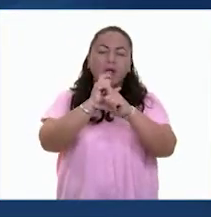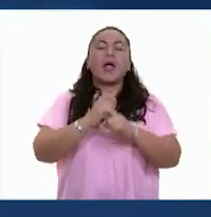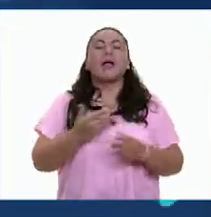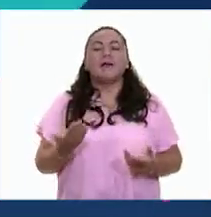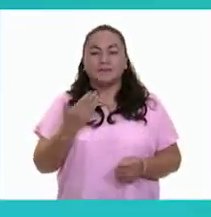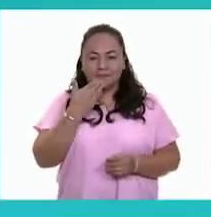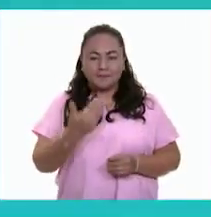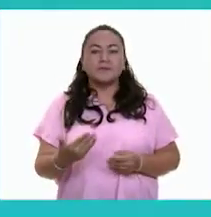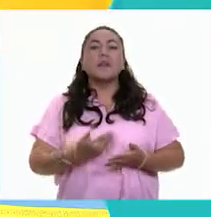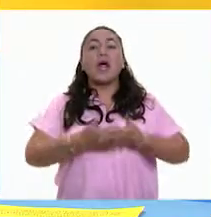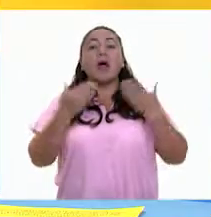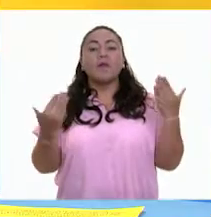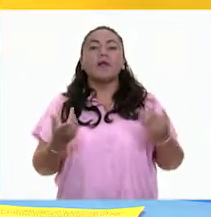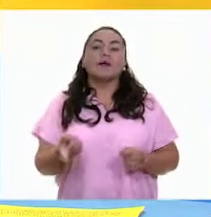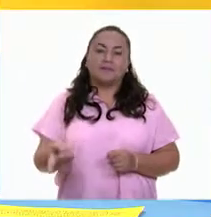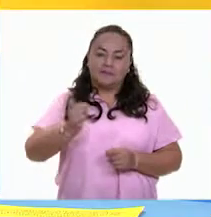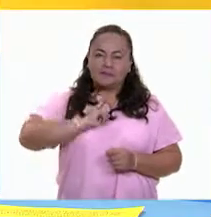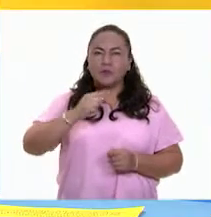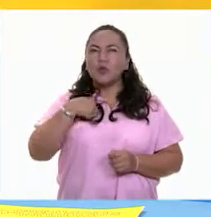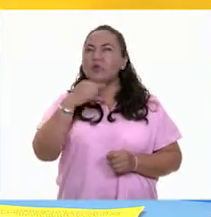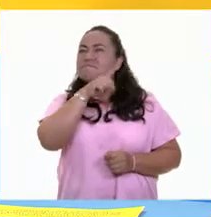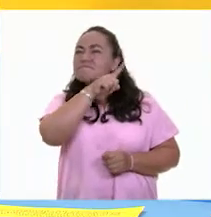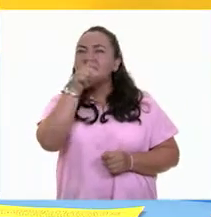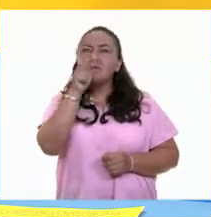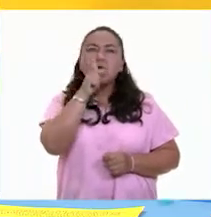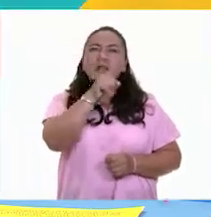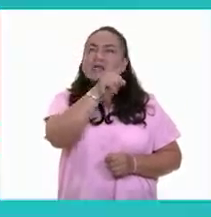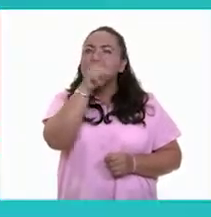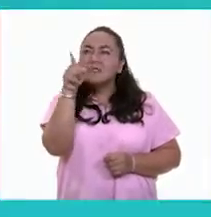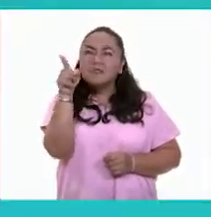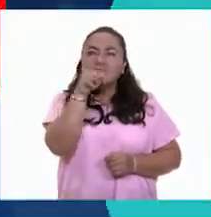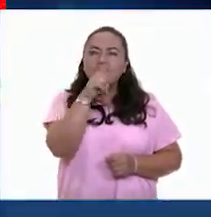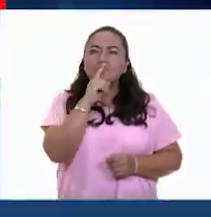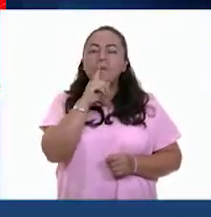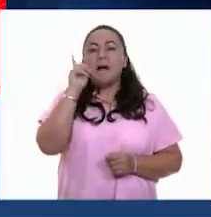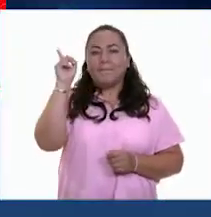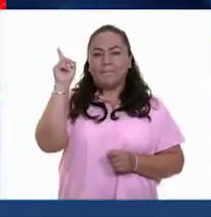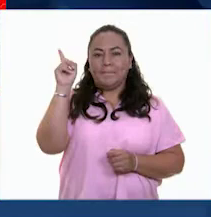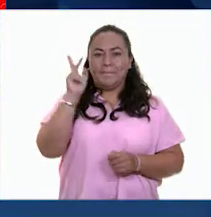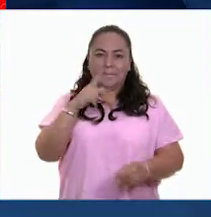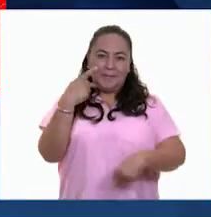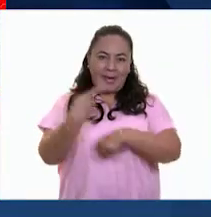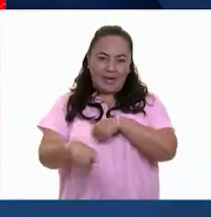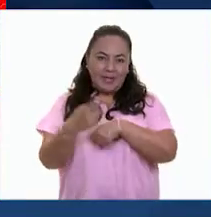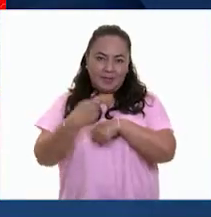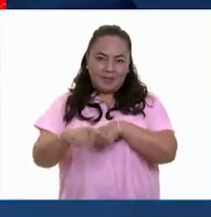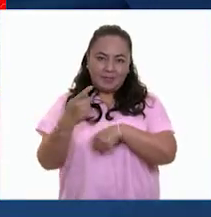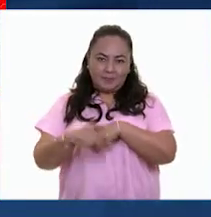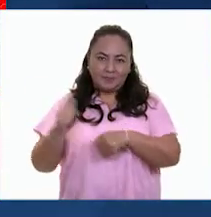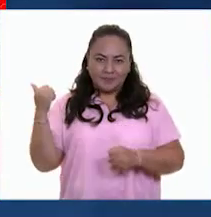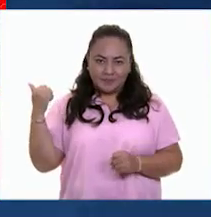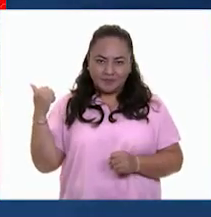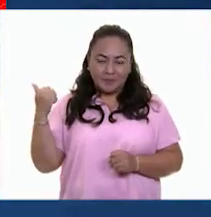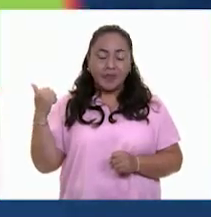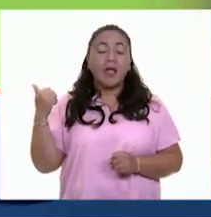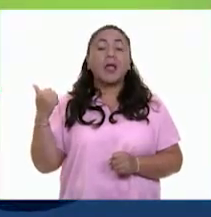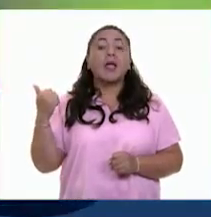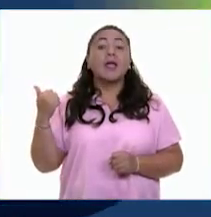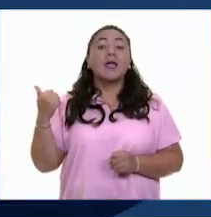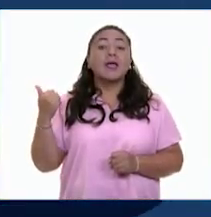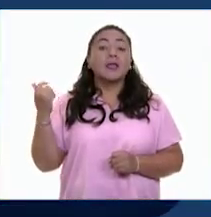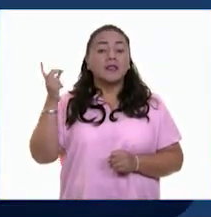maestra. Ahora es mi turno y yo elijo la palabra peligro. Muy bien. Y su definición, a